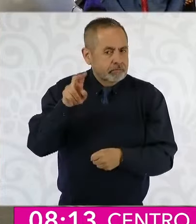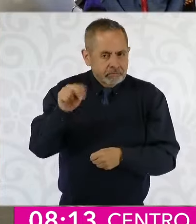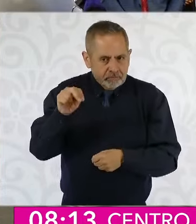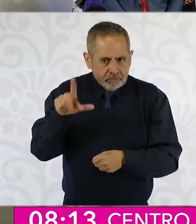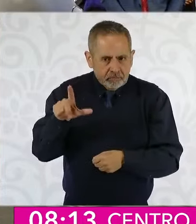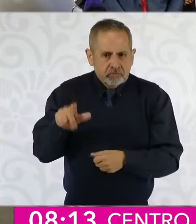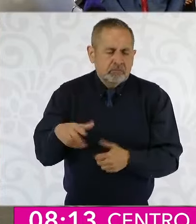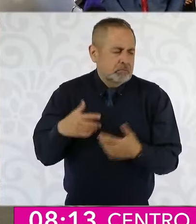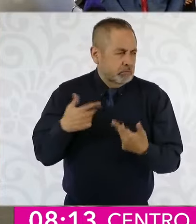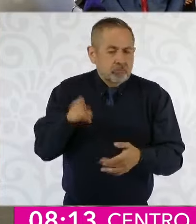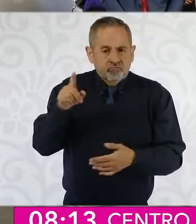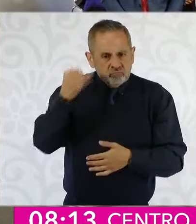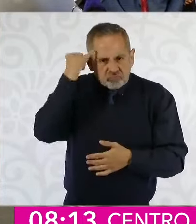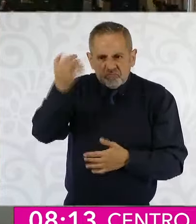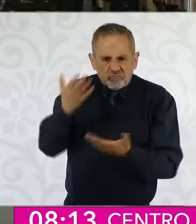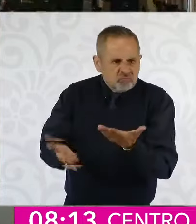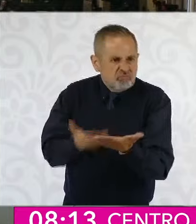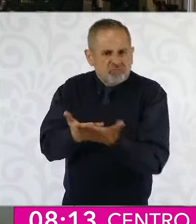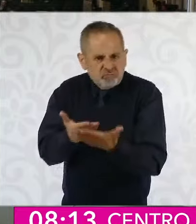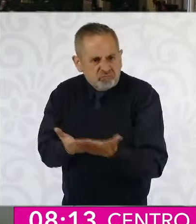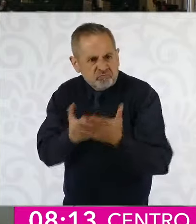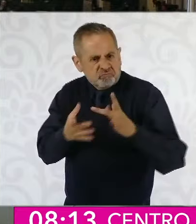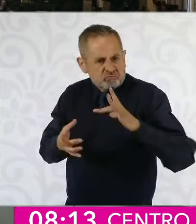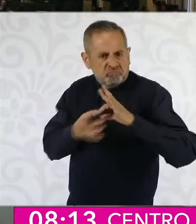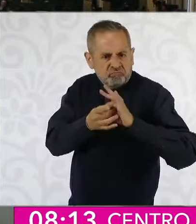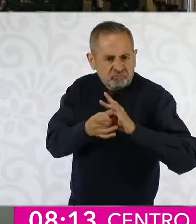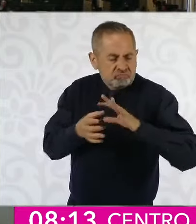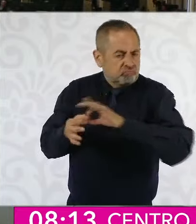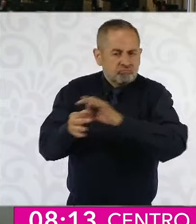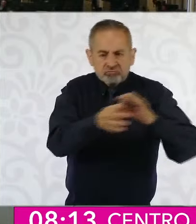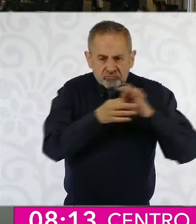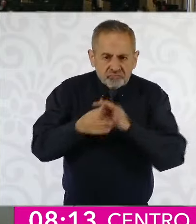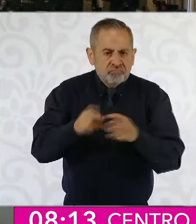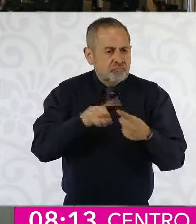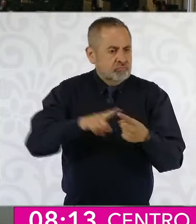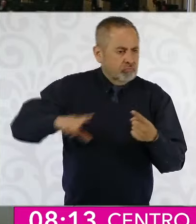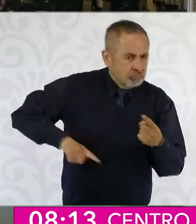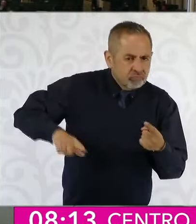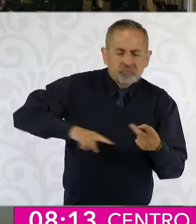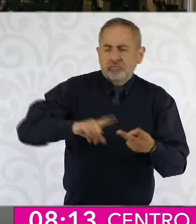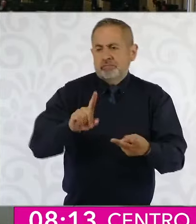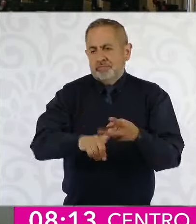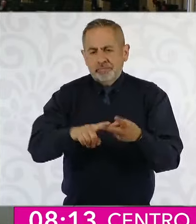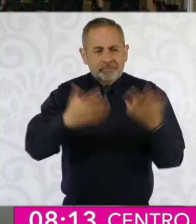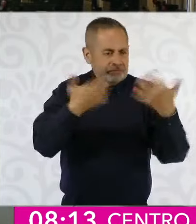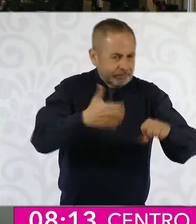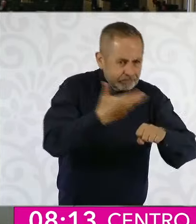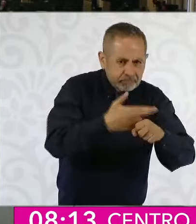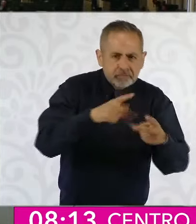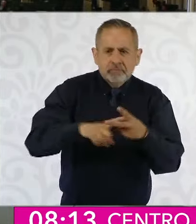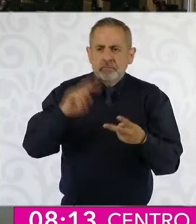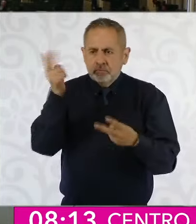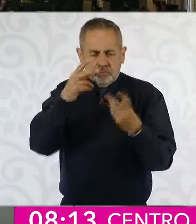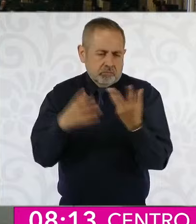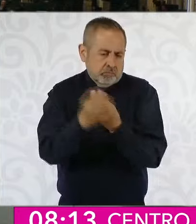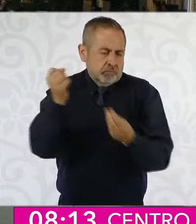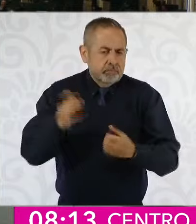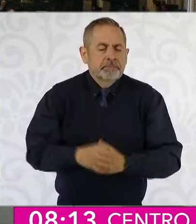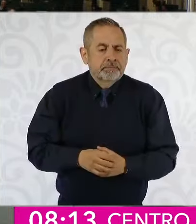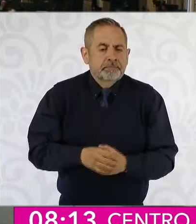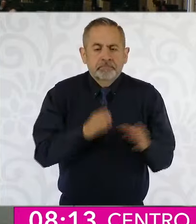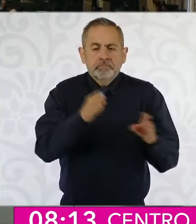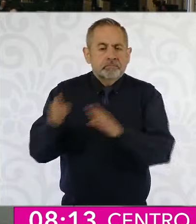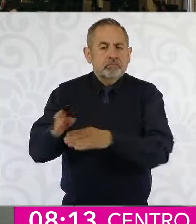y eres un gran proponente de una alianza entre industriales, gobierno y academia. Juan Domingo,